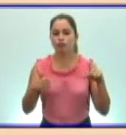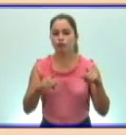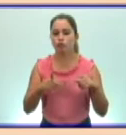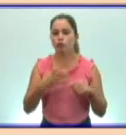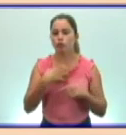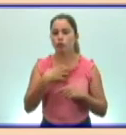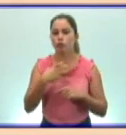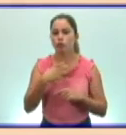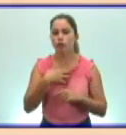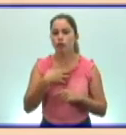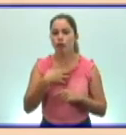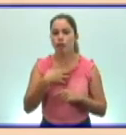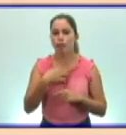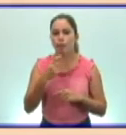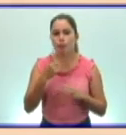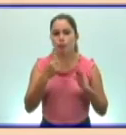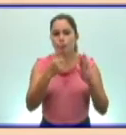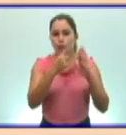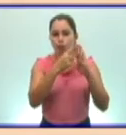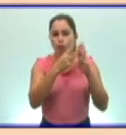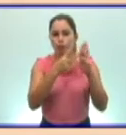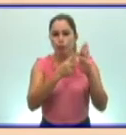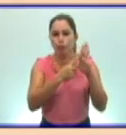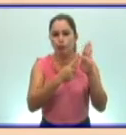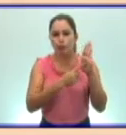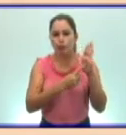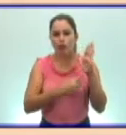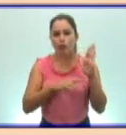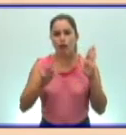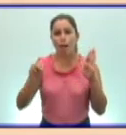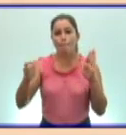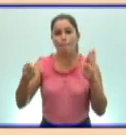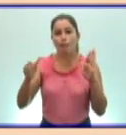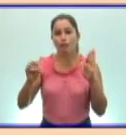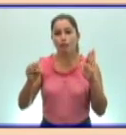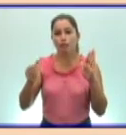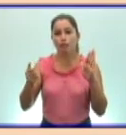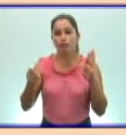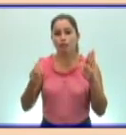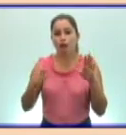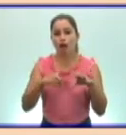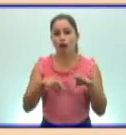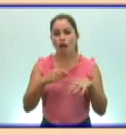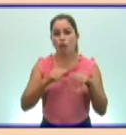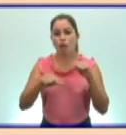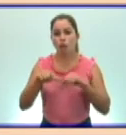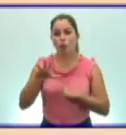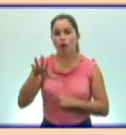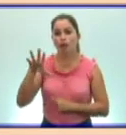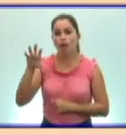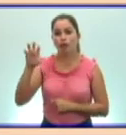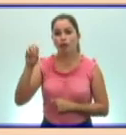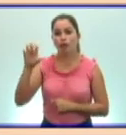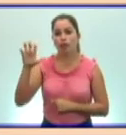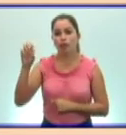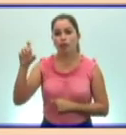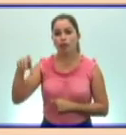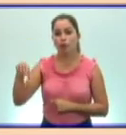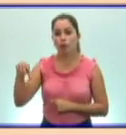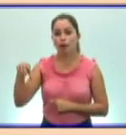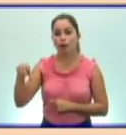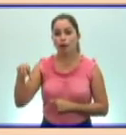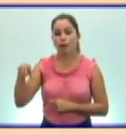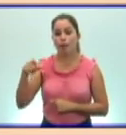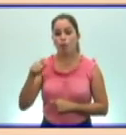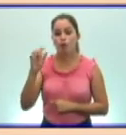tenemos los siguientes datos. La masa de la disolución, que serían 500 gramos, el